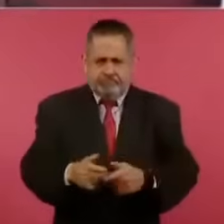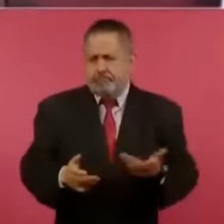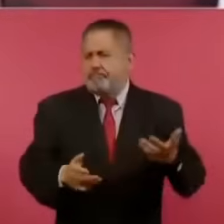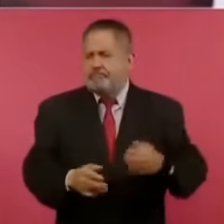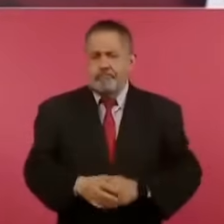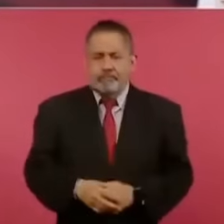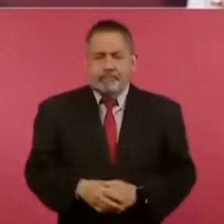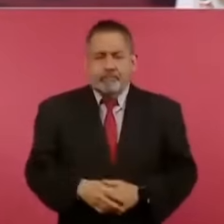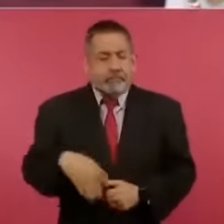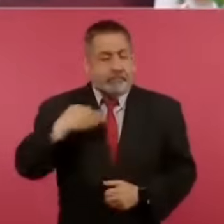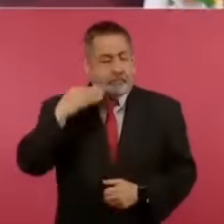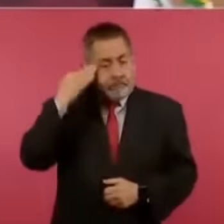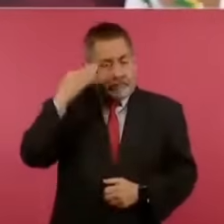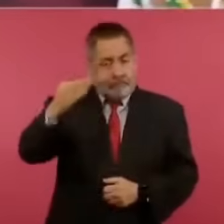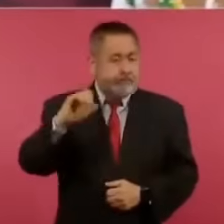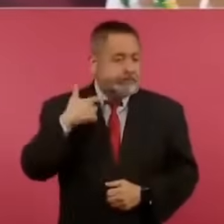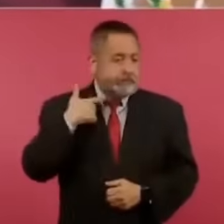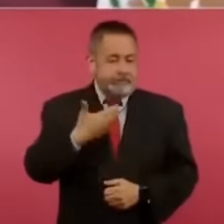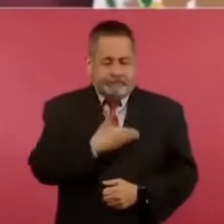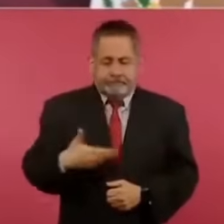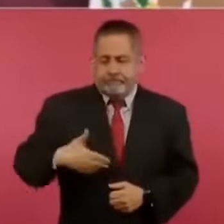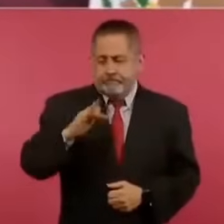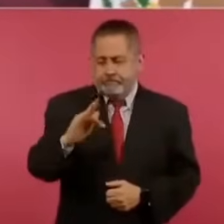En el tiempo de Calderón,